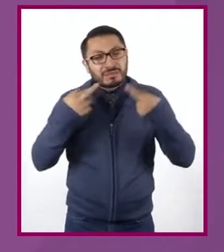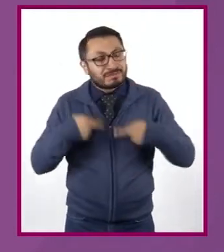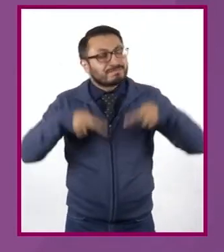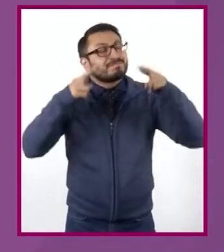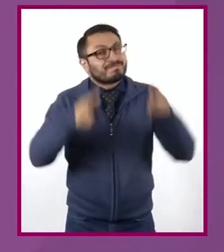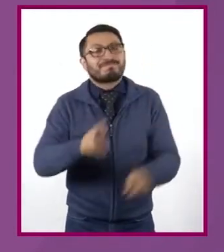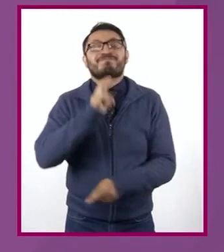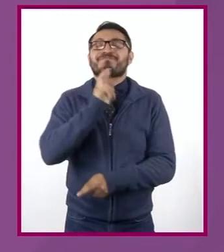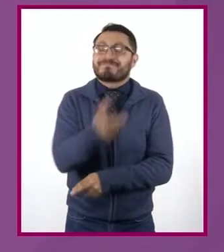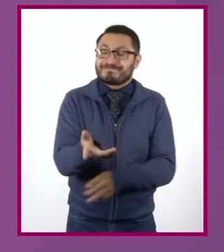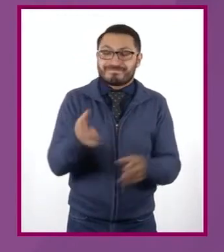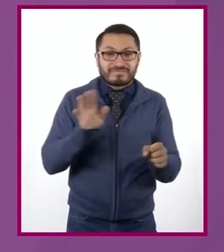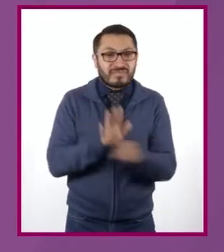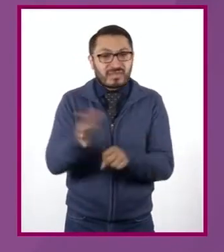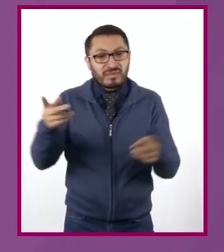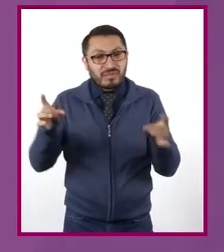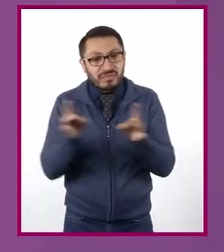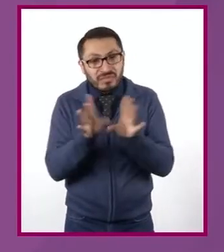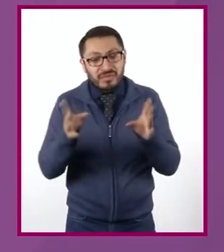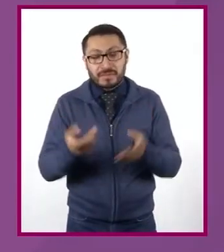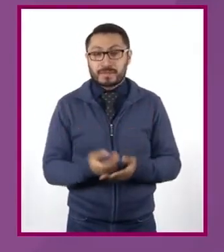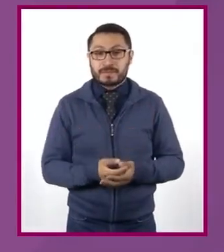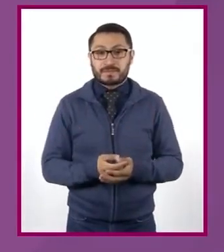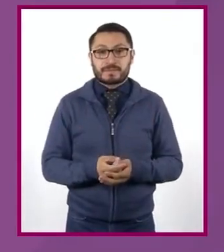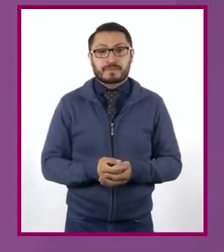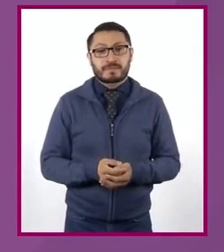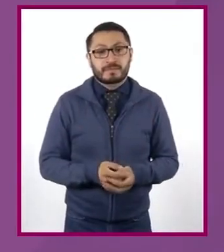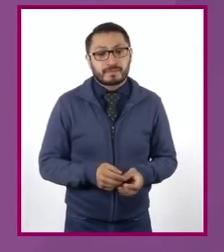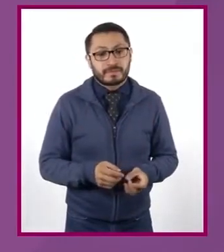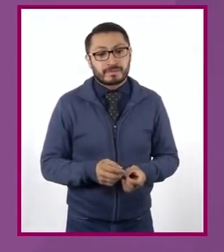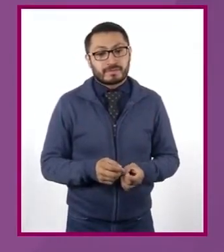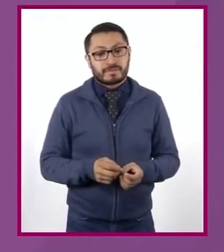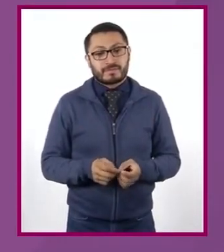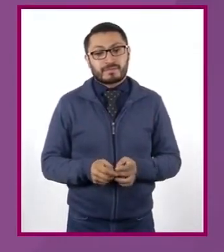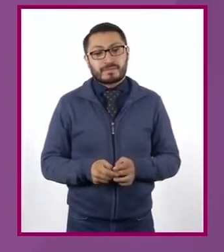comprensión del fenómeno real al que representa.